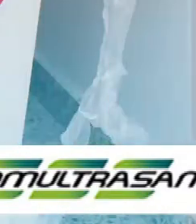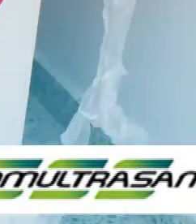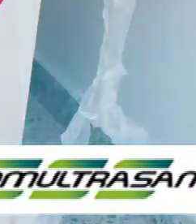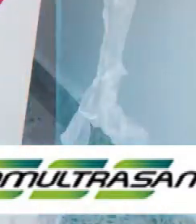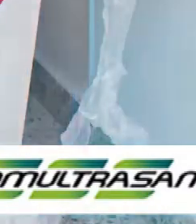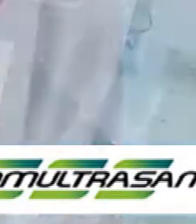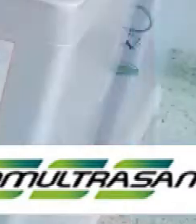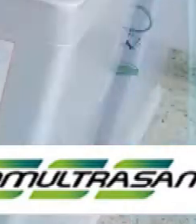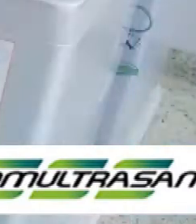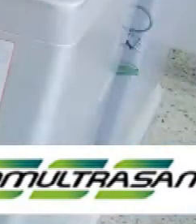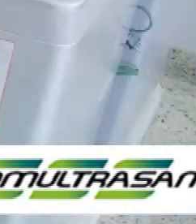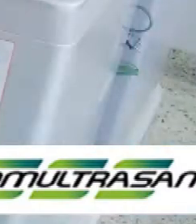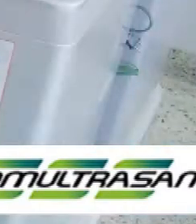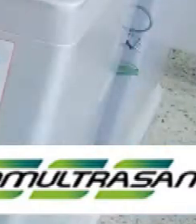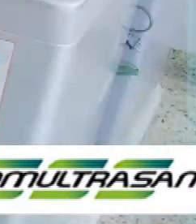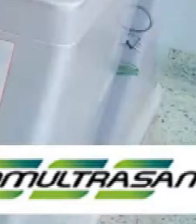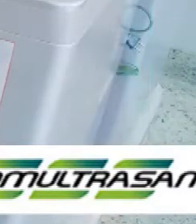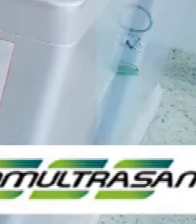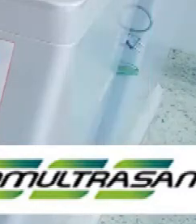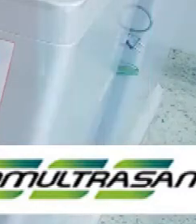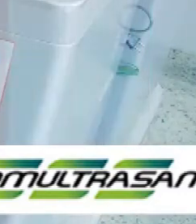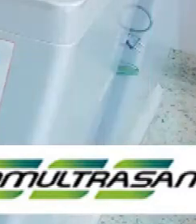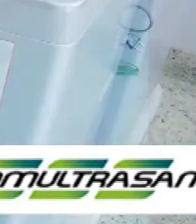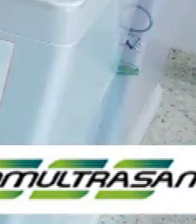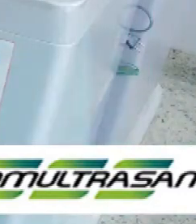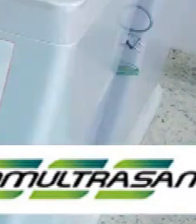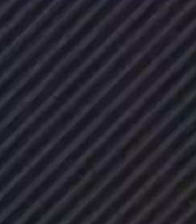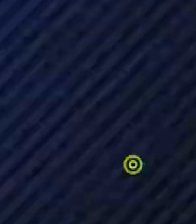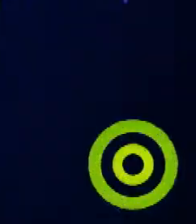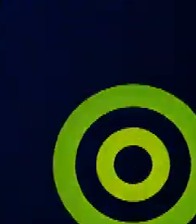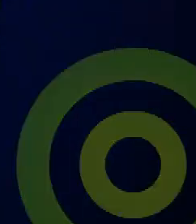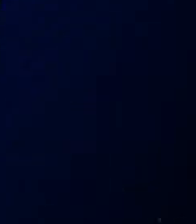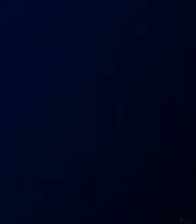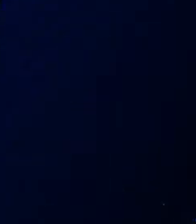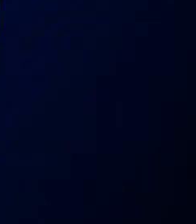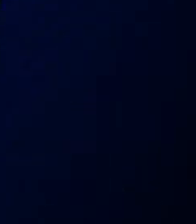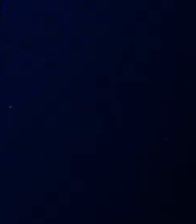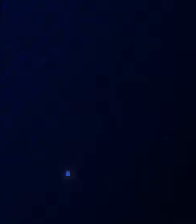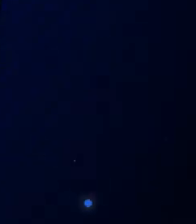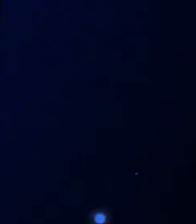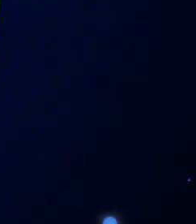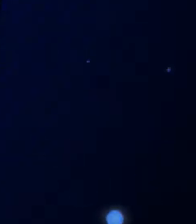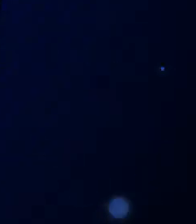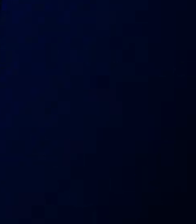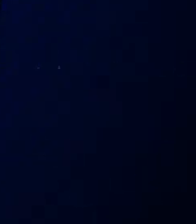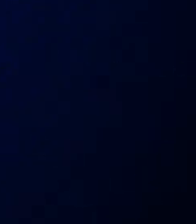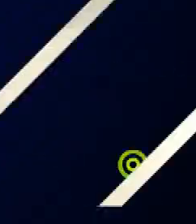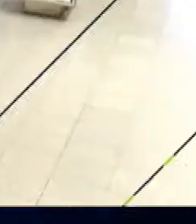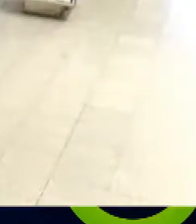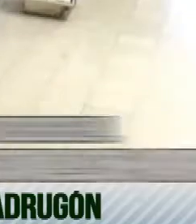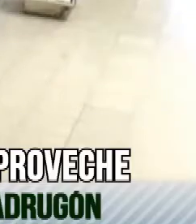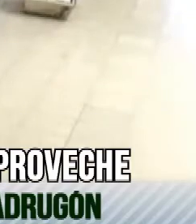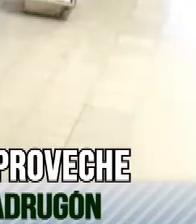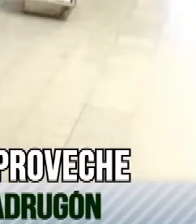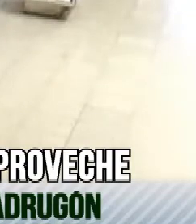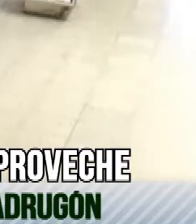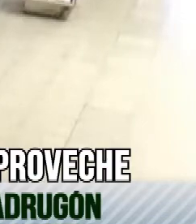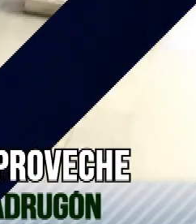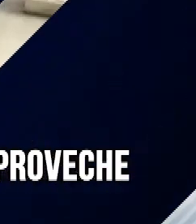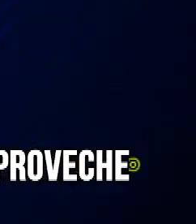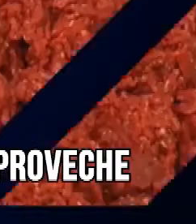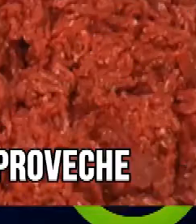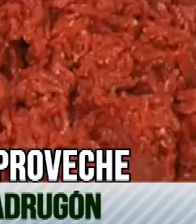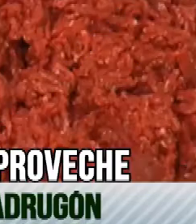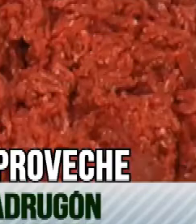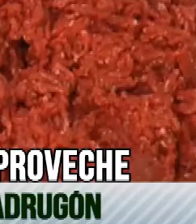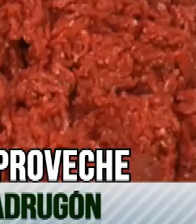Nuestra pasión es mejorar su vida. Visítenos. Ya llega el segundo gran madrugón a la Quinta de Torcorome del Parque Infantil, desde el